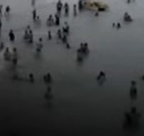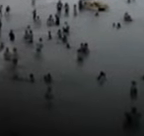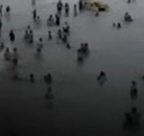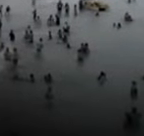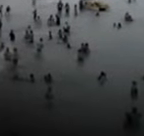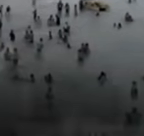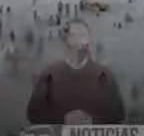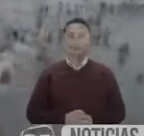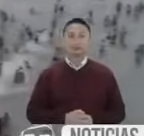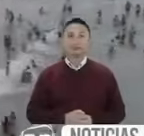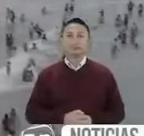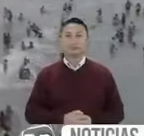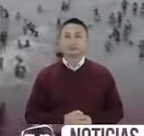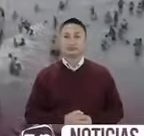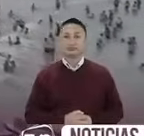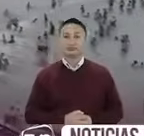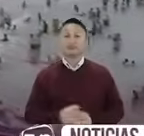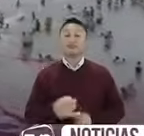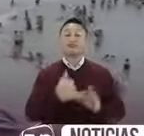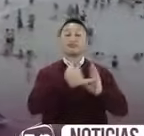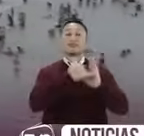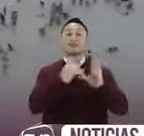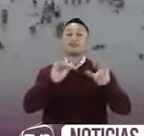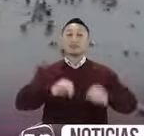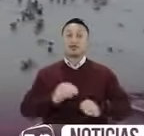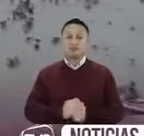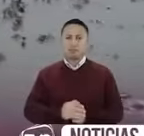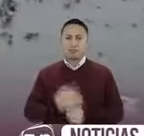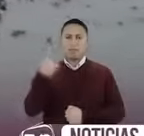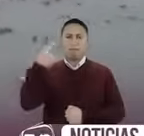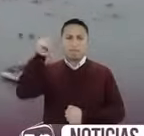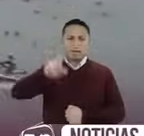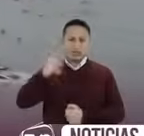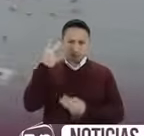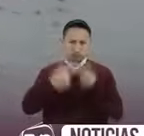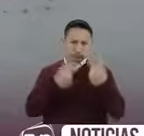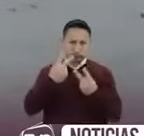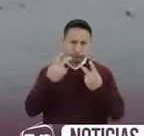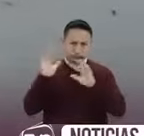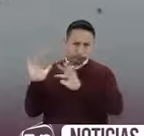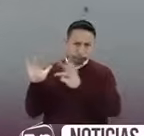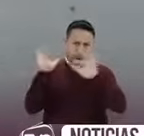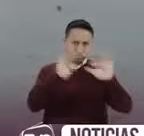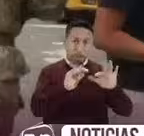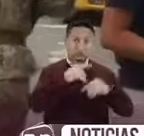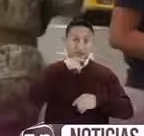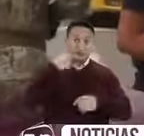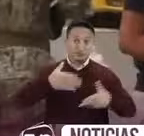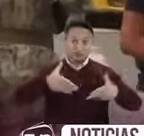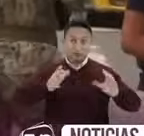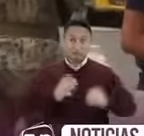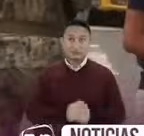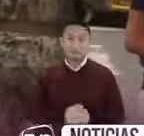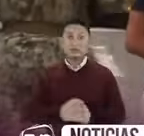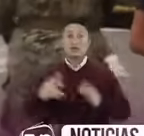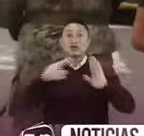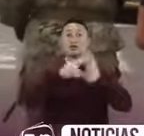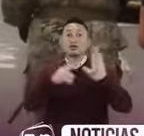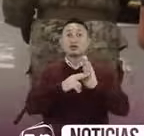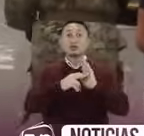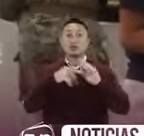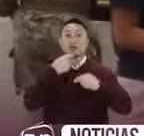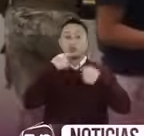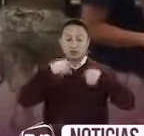La provincia de Santa Elena recibió a miles de visitantes en estos días de carnaval. Las restricciones que se anunciaron en los